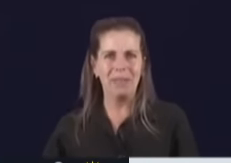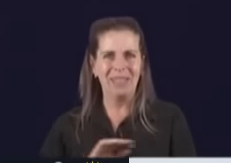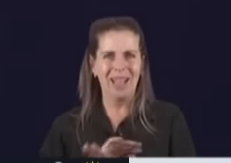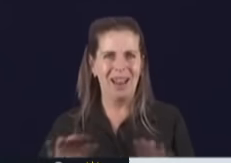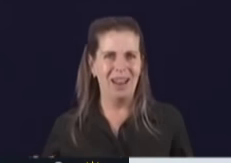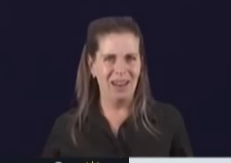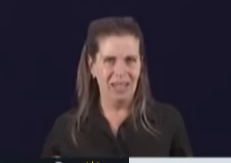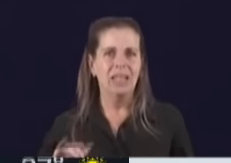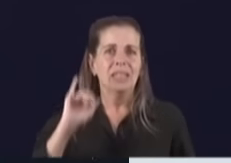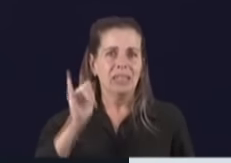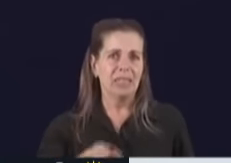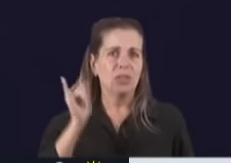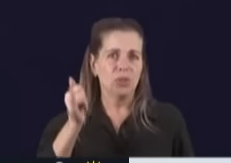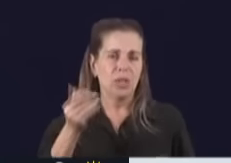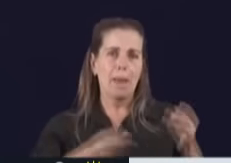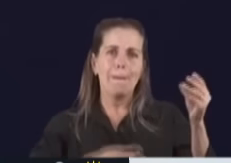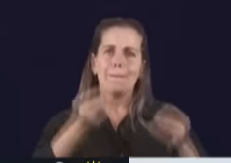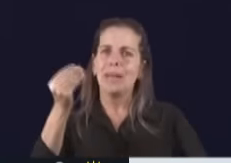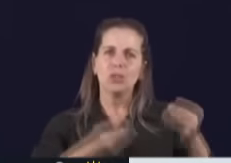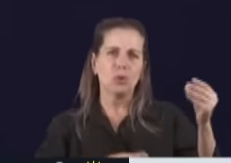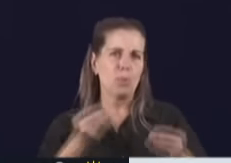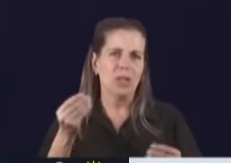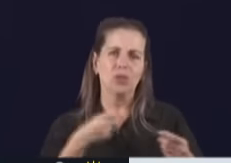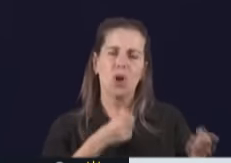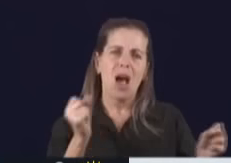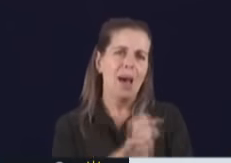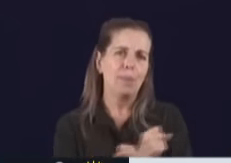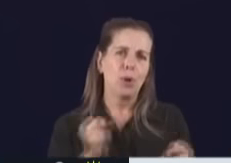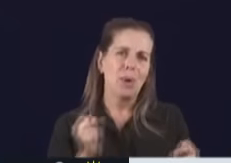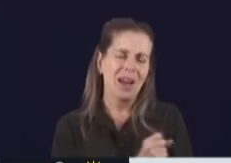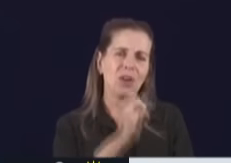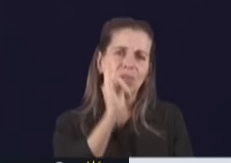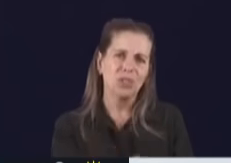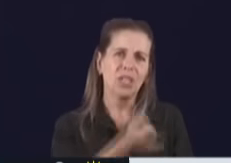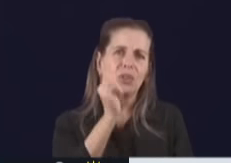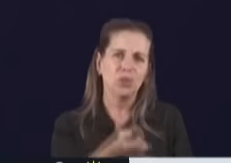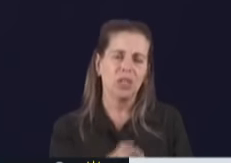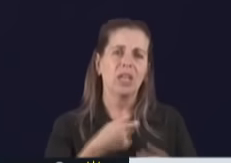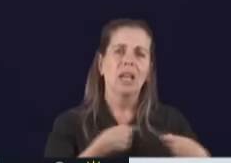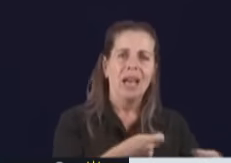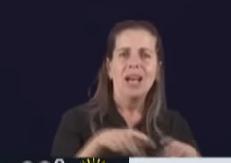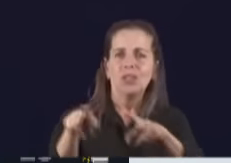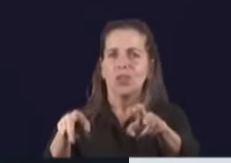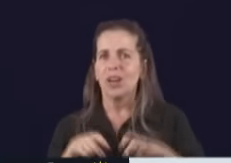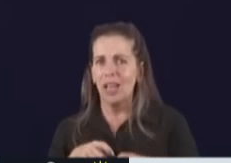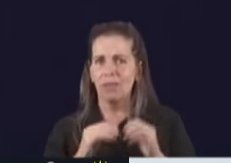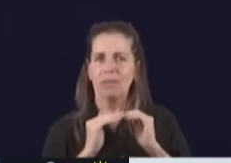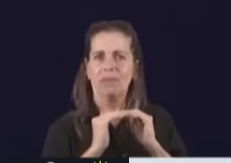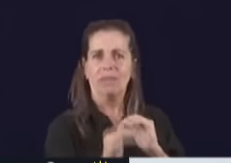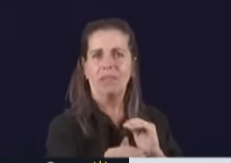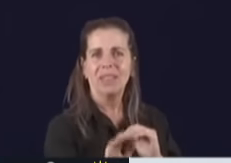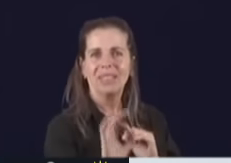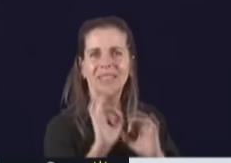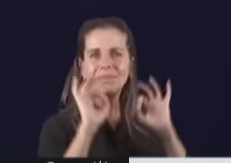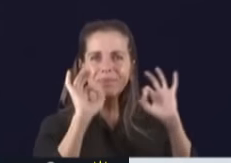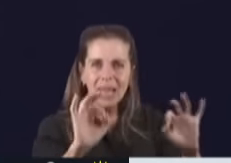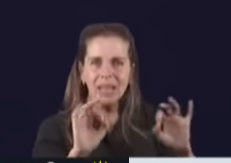un presupuesto con regla fiscal y déficit cero, que esperamos sea el primero de una larga lista de aquí al